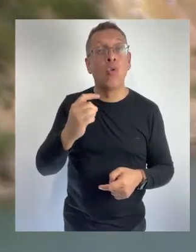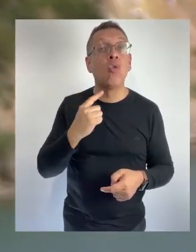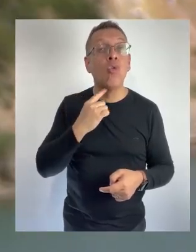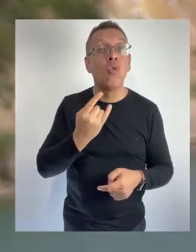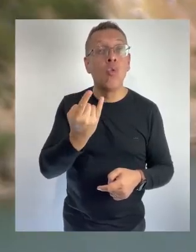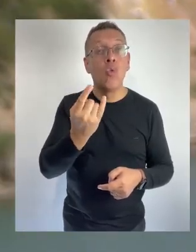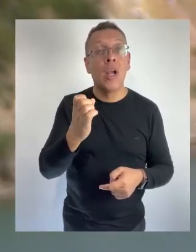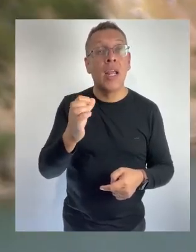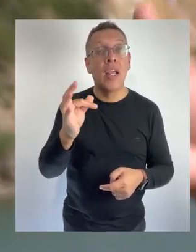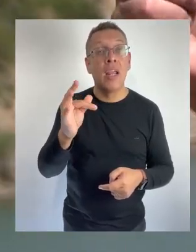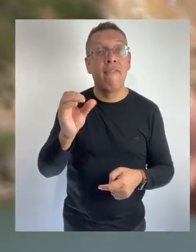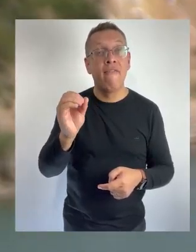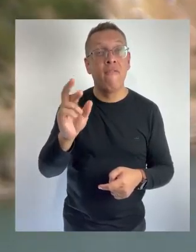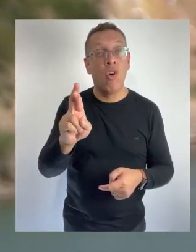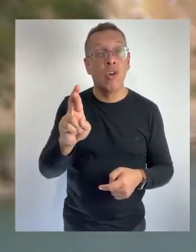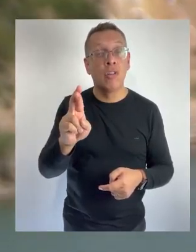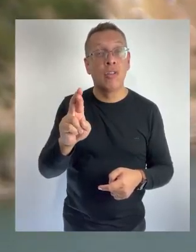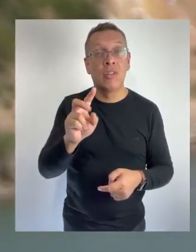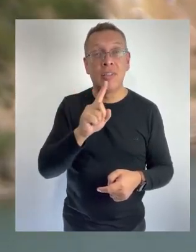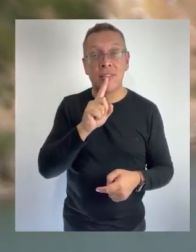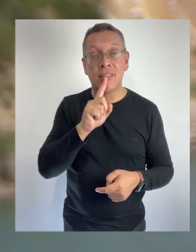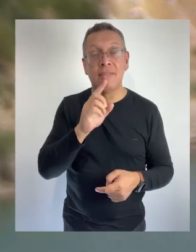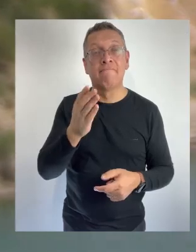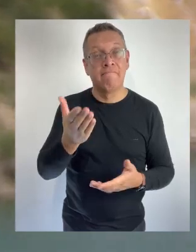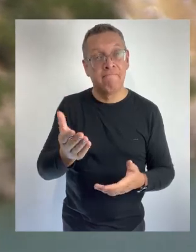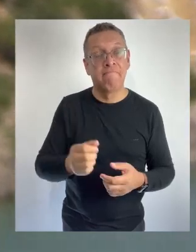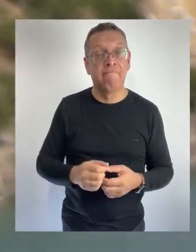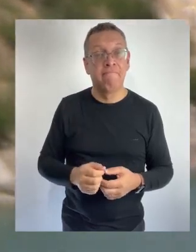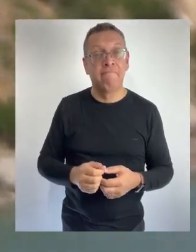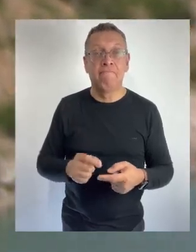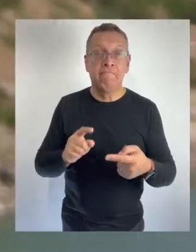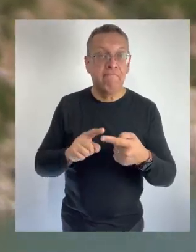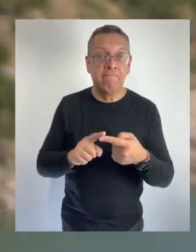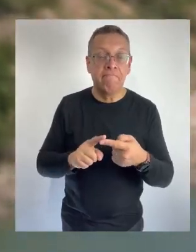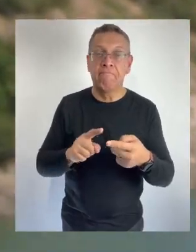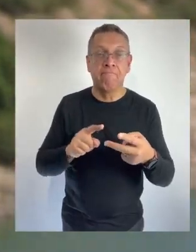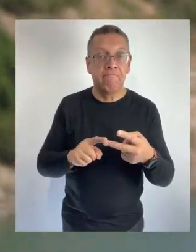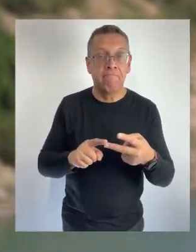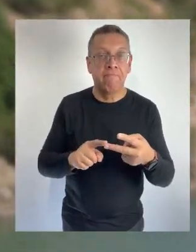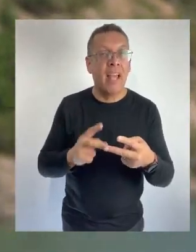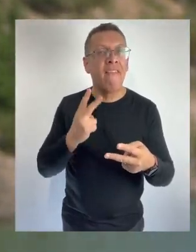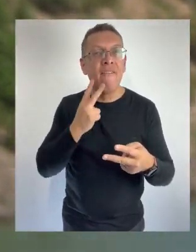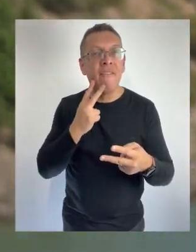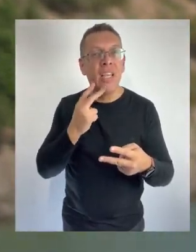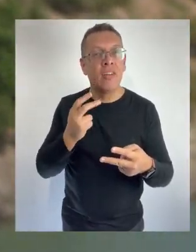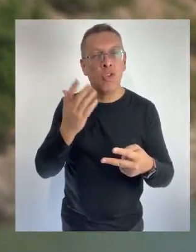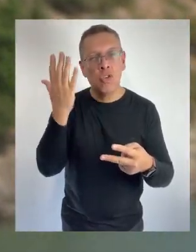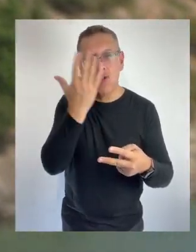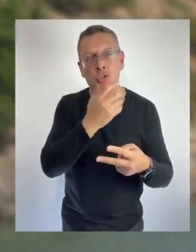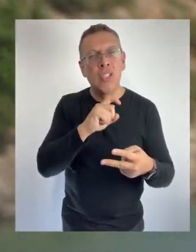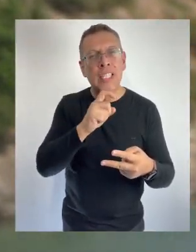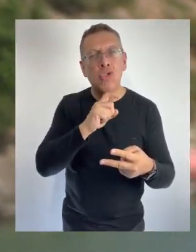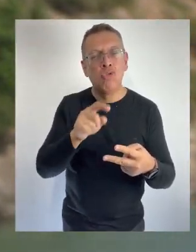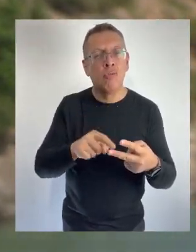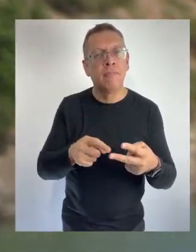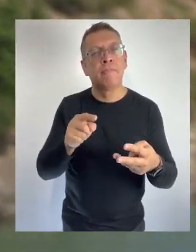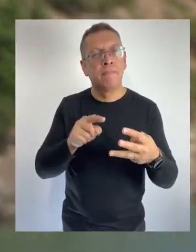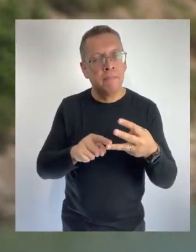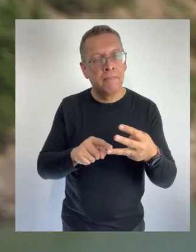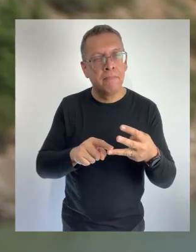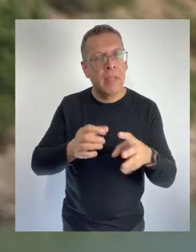una salsa de ají, ¿ya? O una salsa roquefort, una salsa vino tinto, una salsa pimienta. Esa